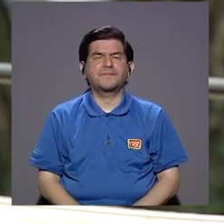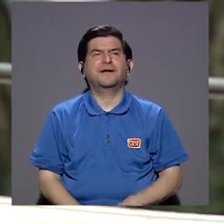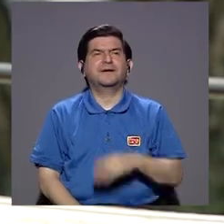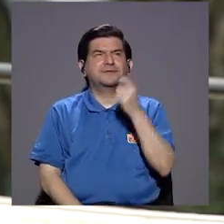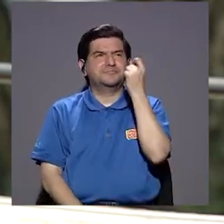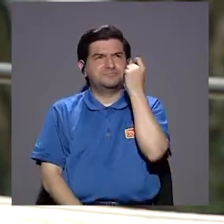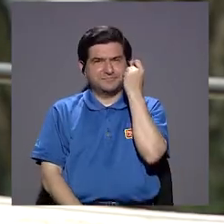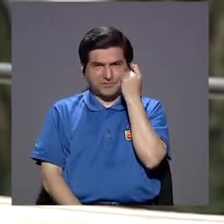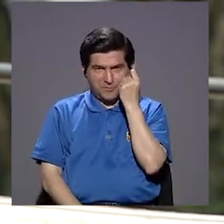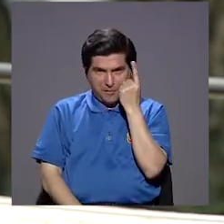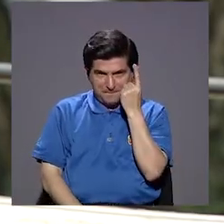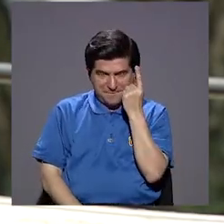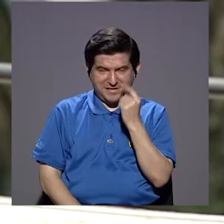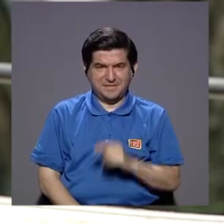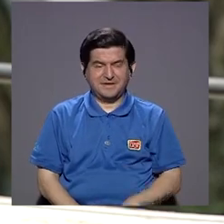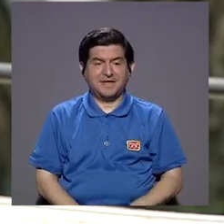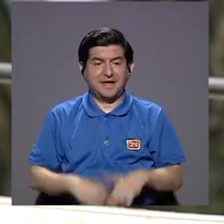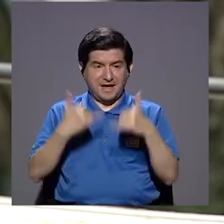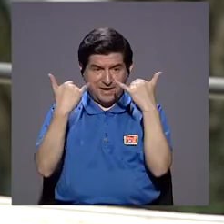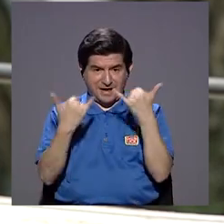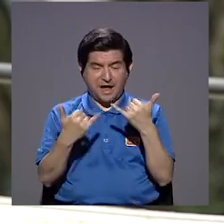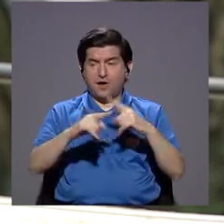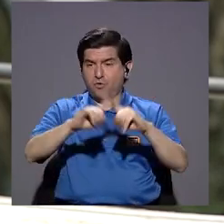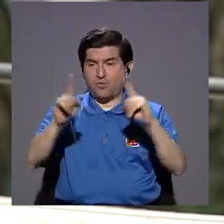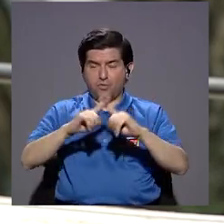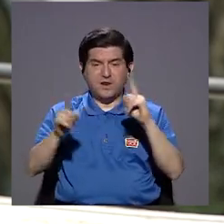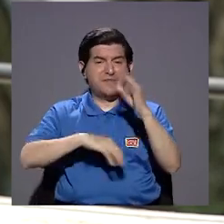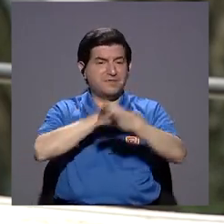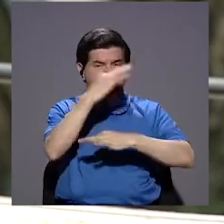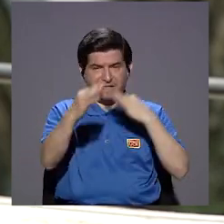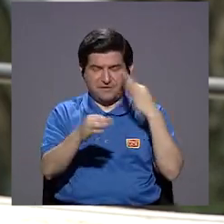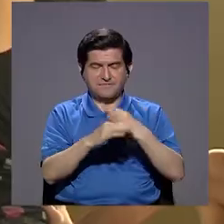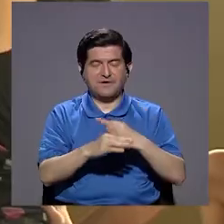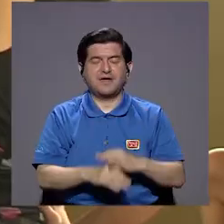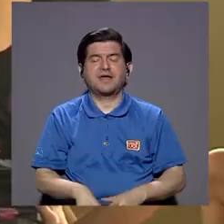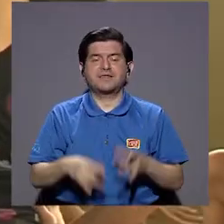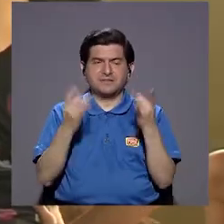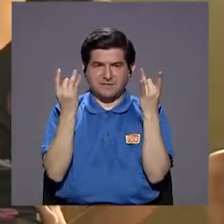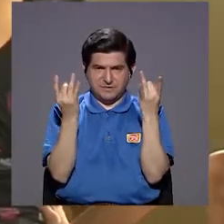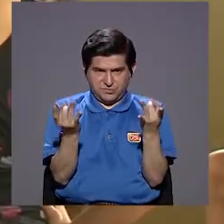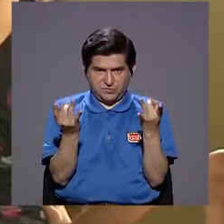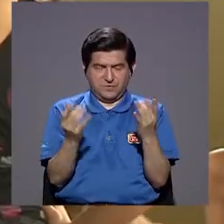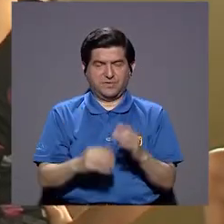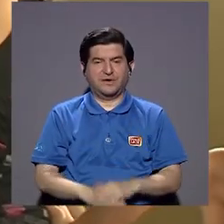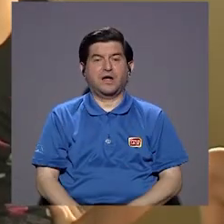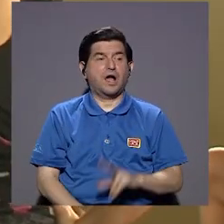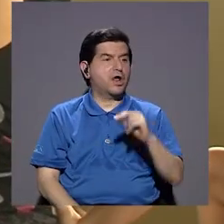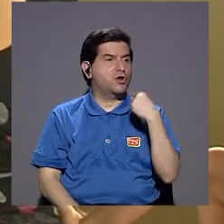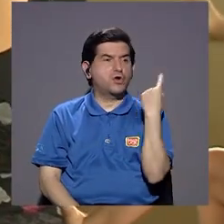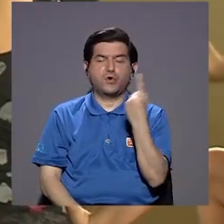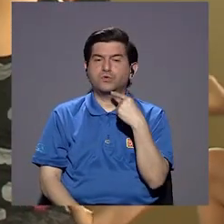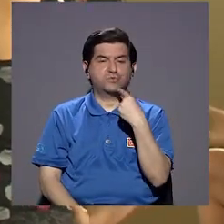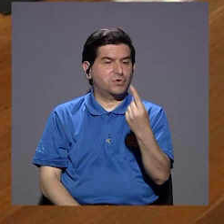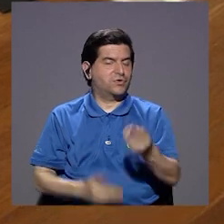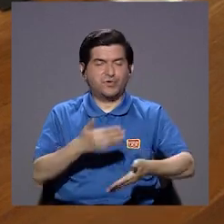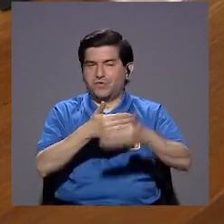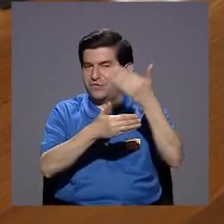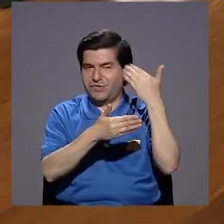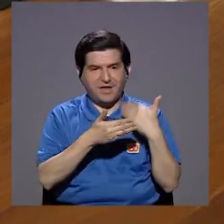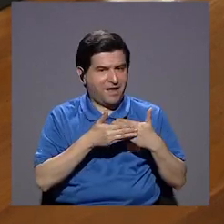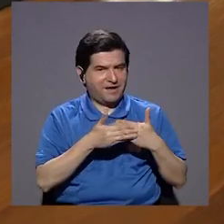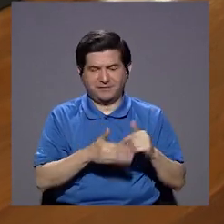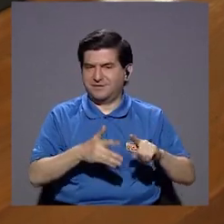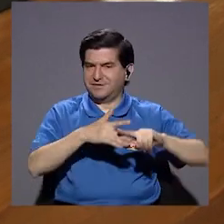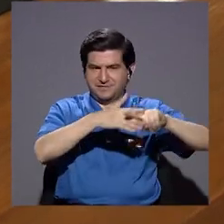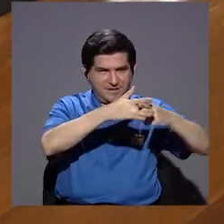poder entender que ahora hay como diferentes estilos, ¿no?, de yoga. No solo estos que le estábamos hablando